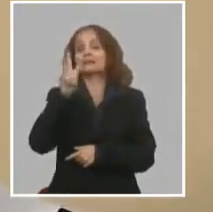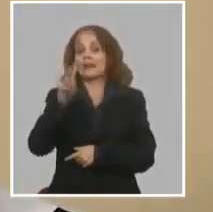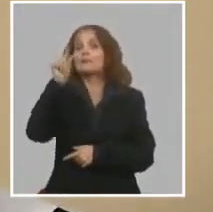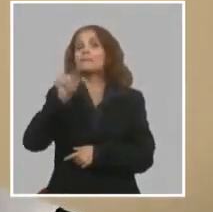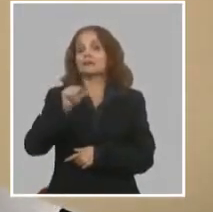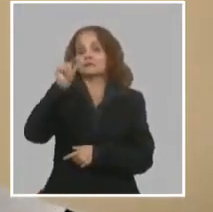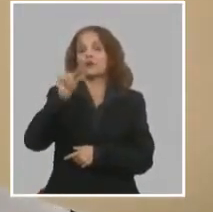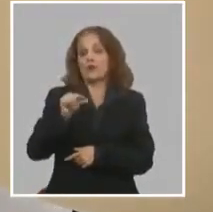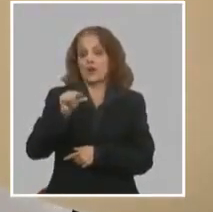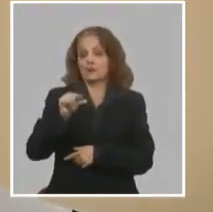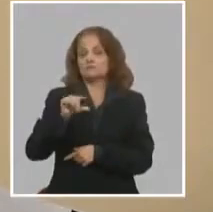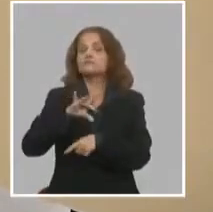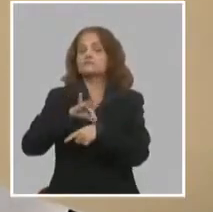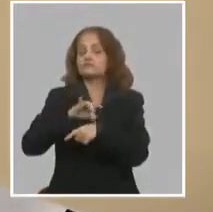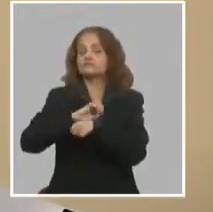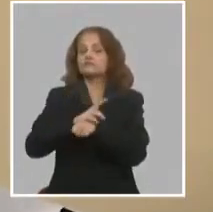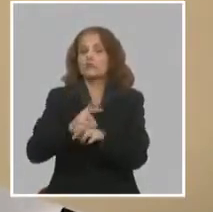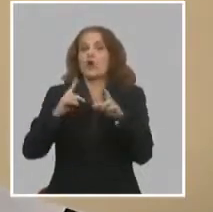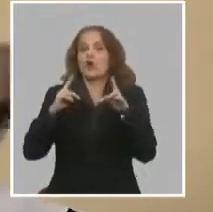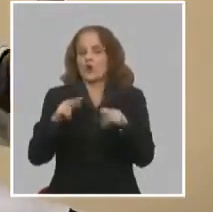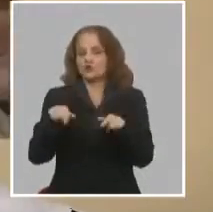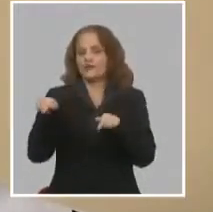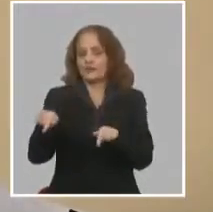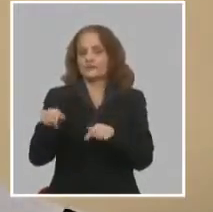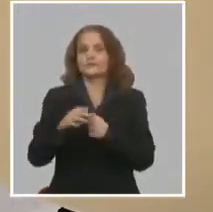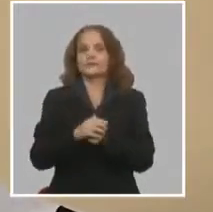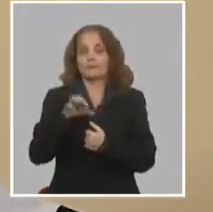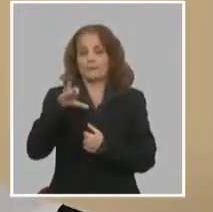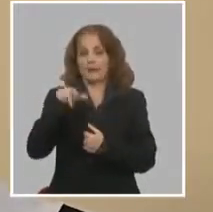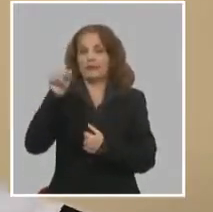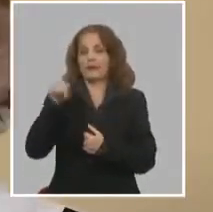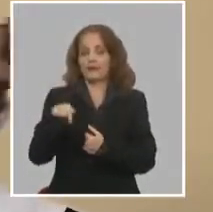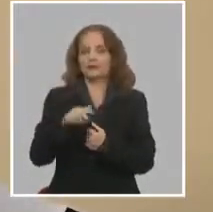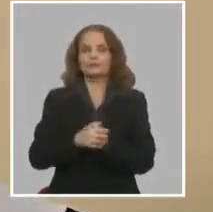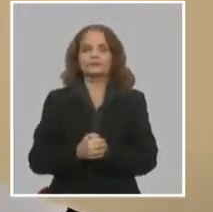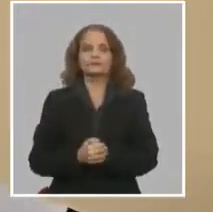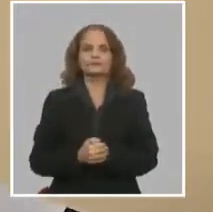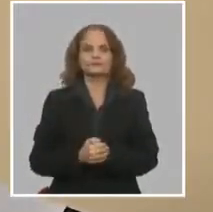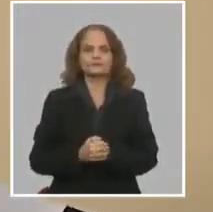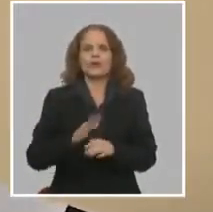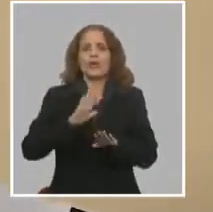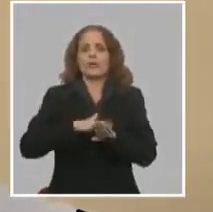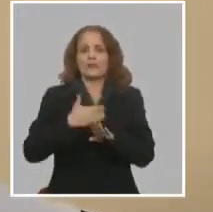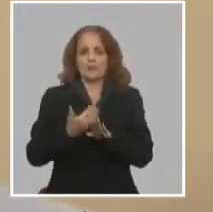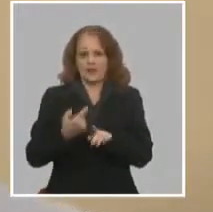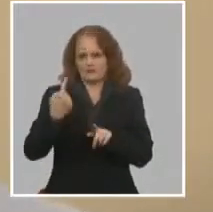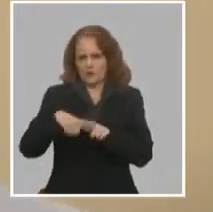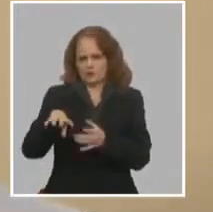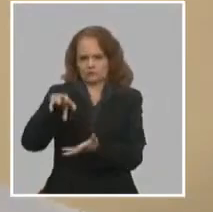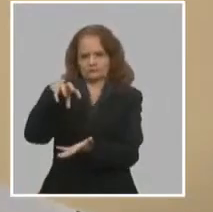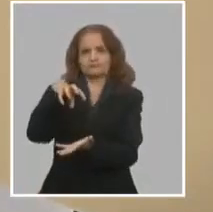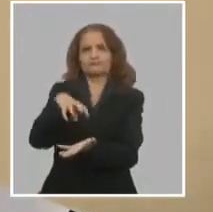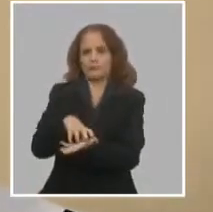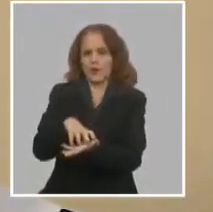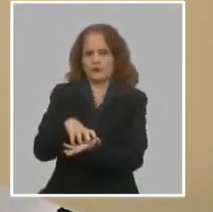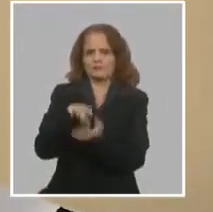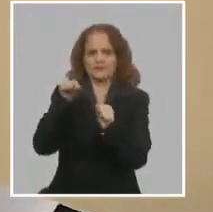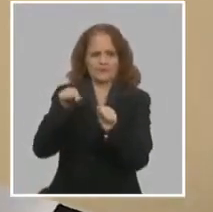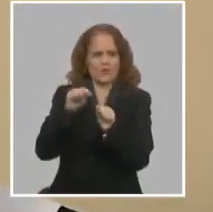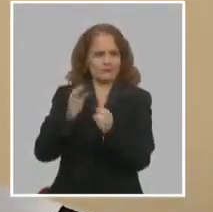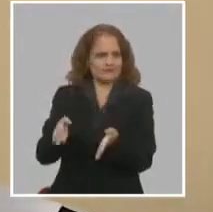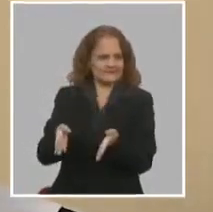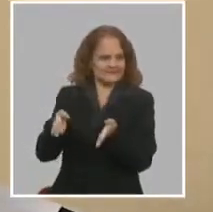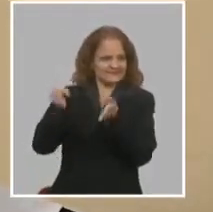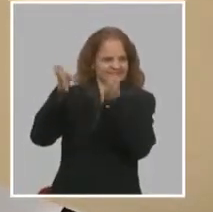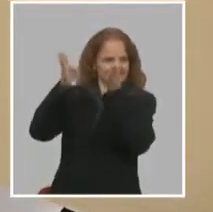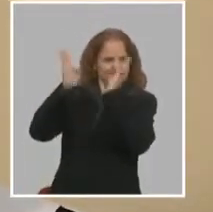contagiados. Después la situación también en un lugar el cual conoces, muy ahí céntrico, en el 12 Planta. Pleno centro de